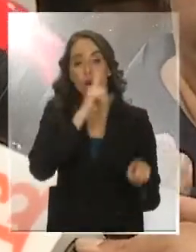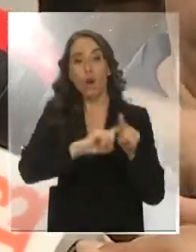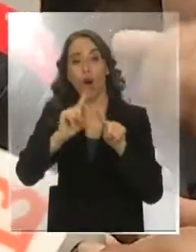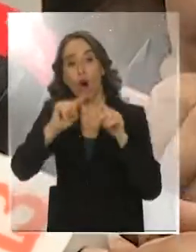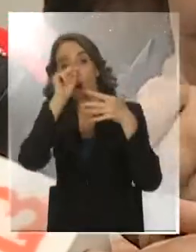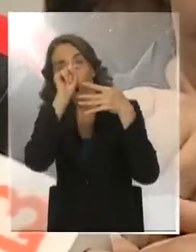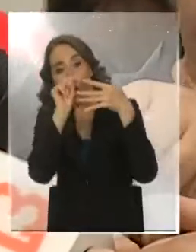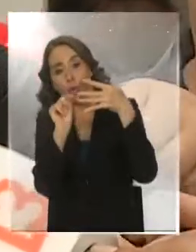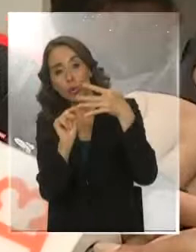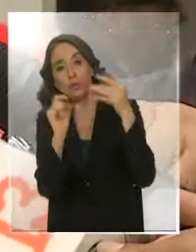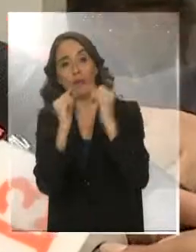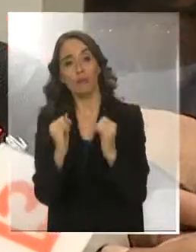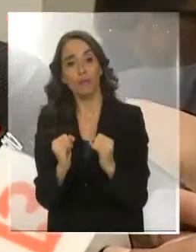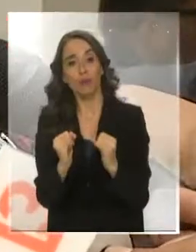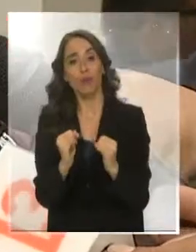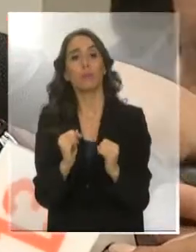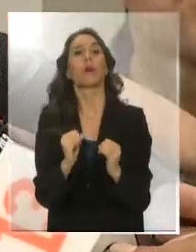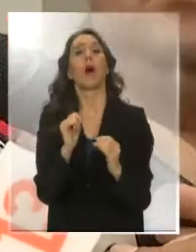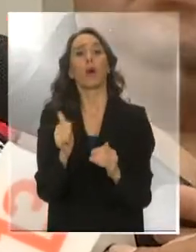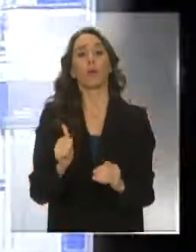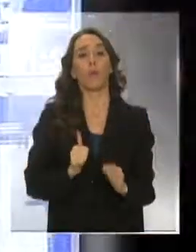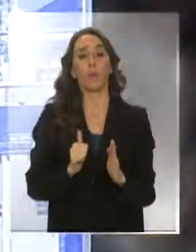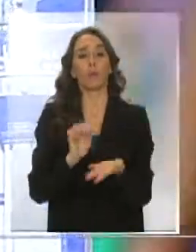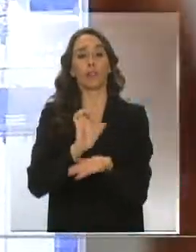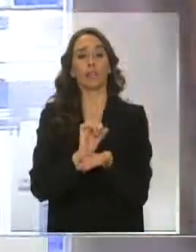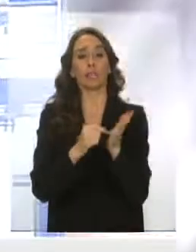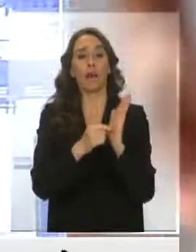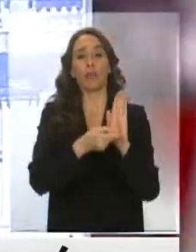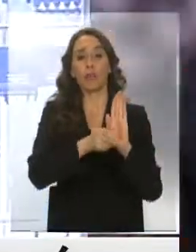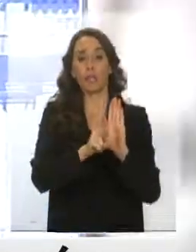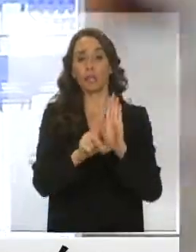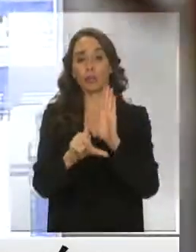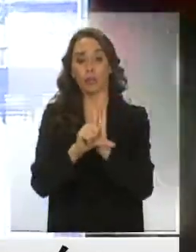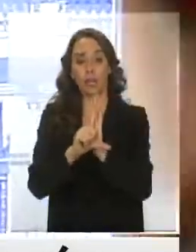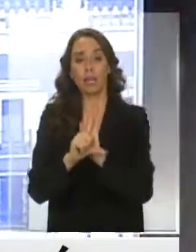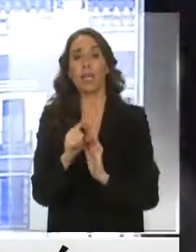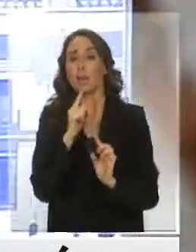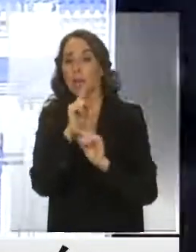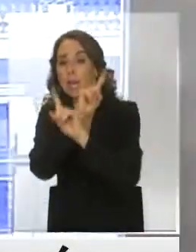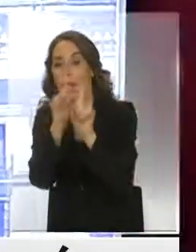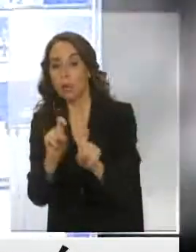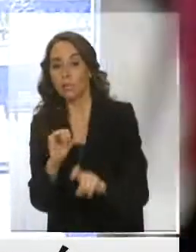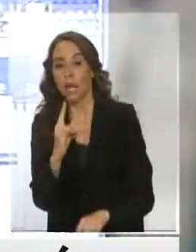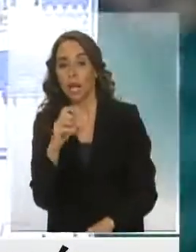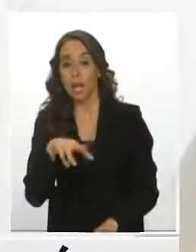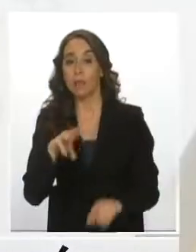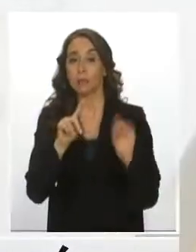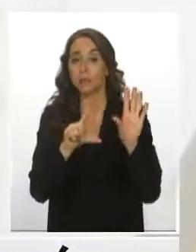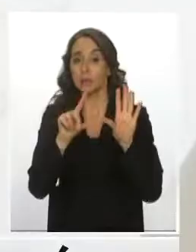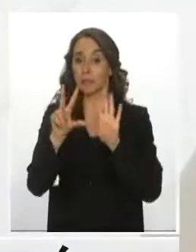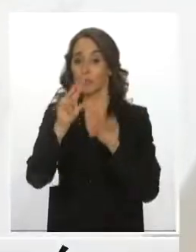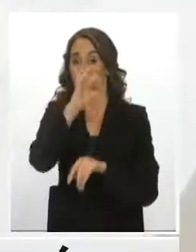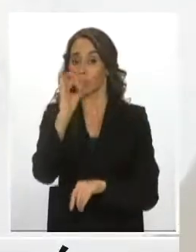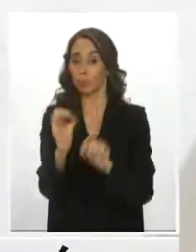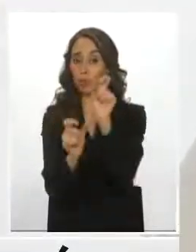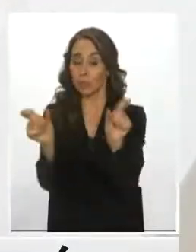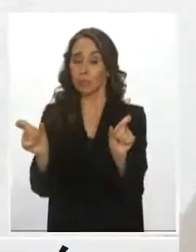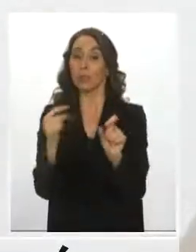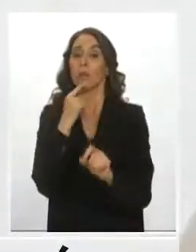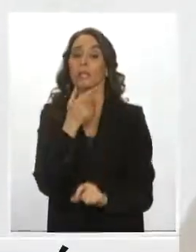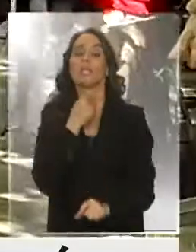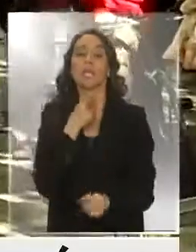otras variables dentro del Estado de Derecho y la ley. Según la encuesta Cadem, un 78% de las personas insiste en una